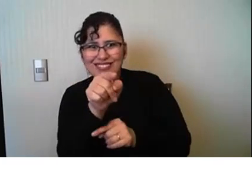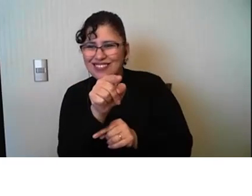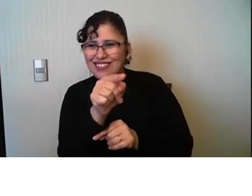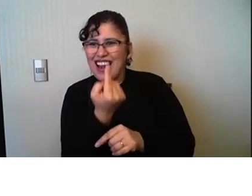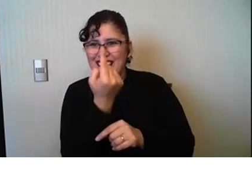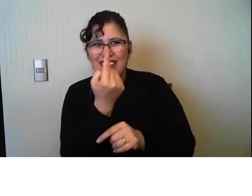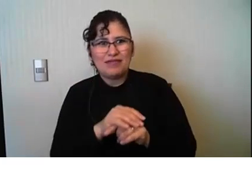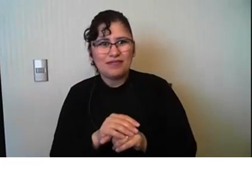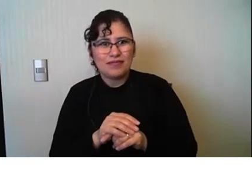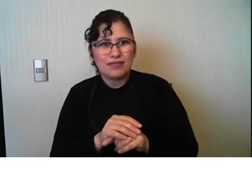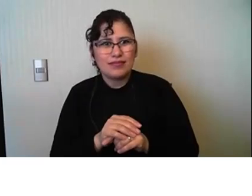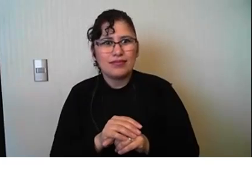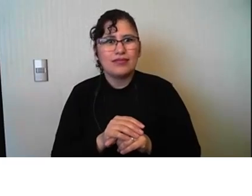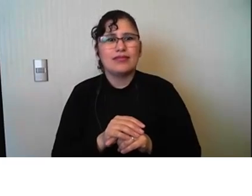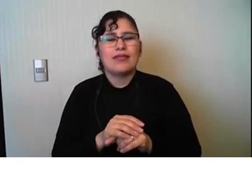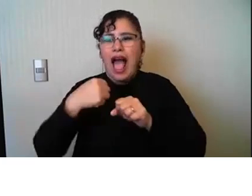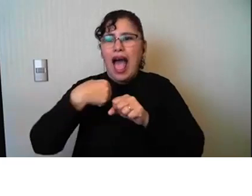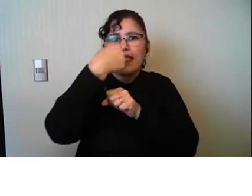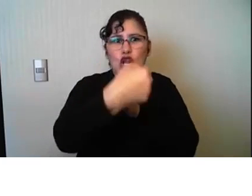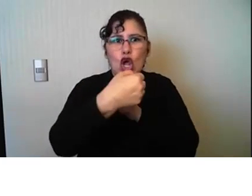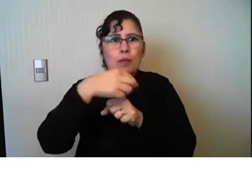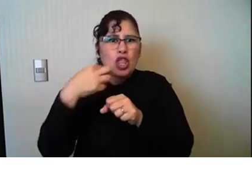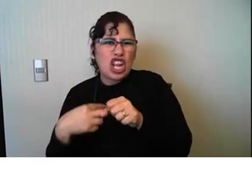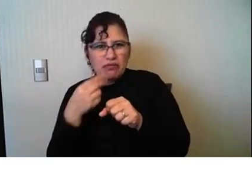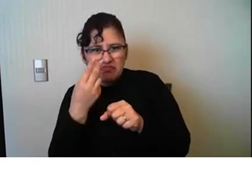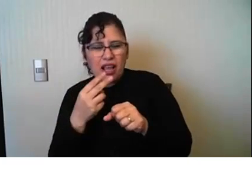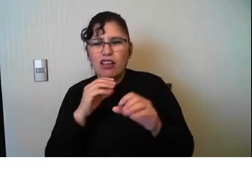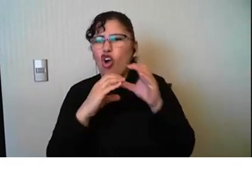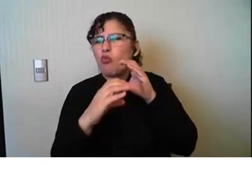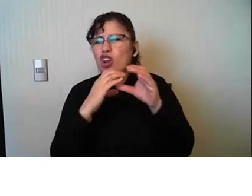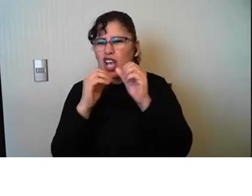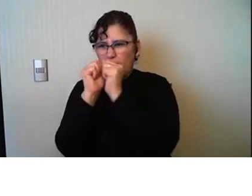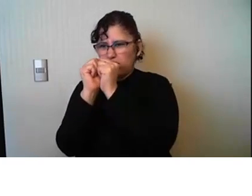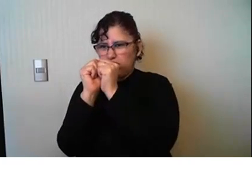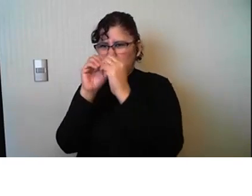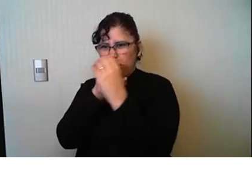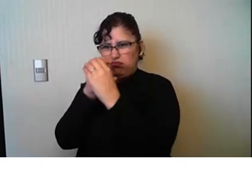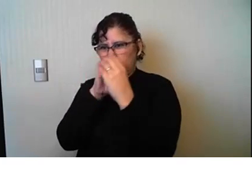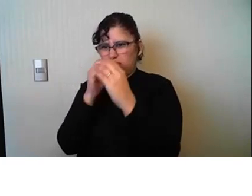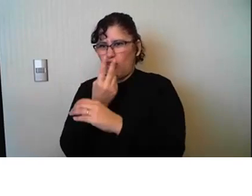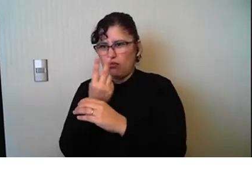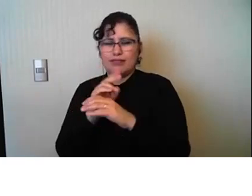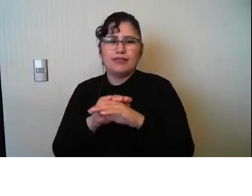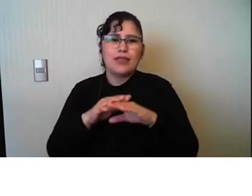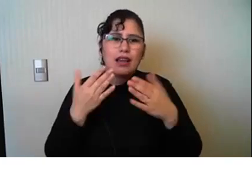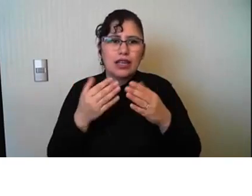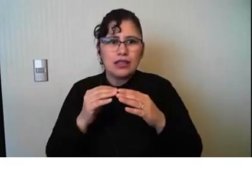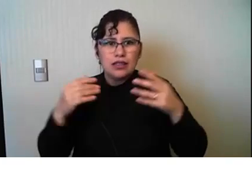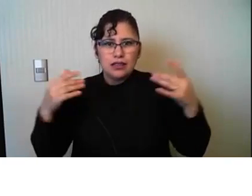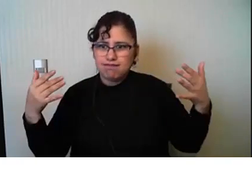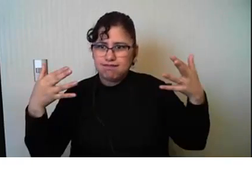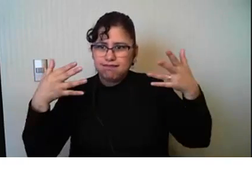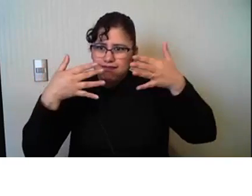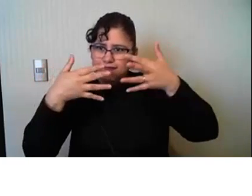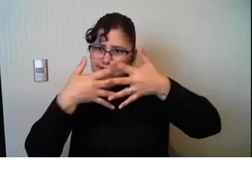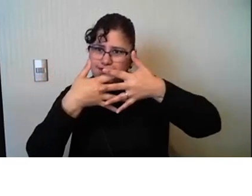Hacia, digamos, la parte anterior. O sea, en realidad comunica un hemisferio con otro. Estas fibras tienen este sentido, ¿ya? Aquí,